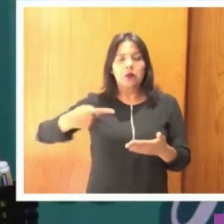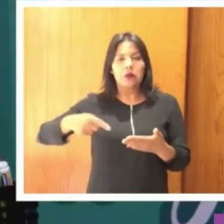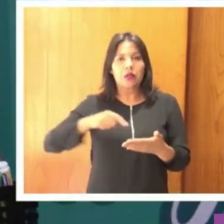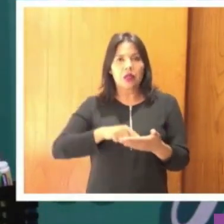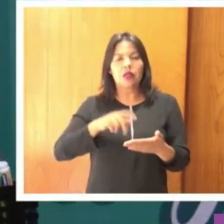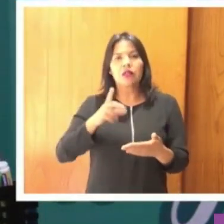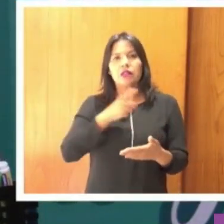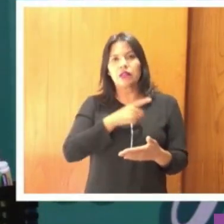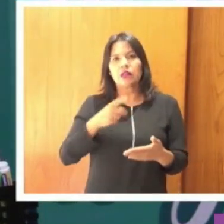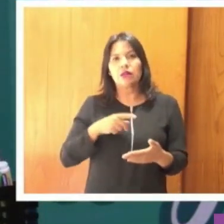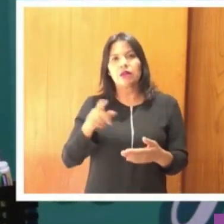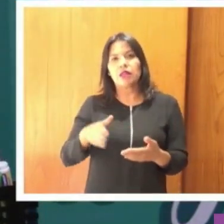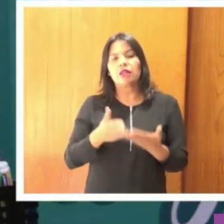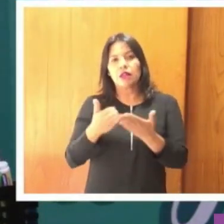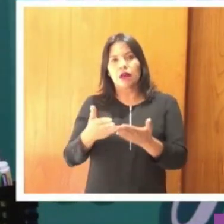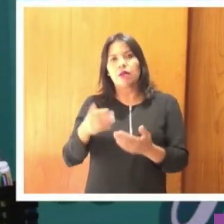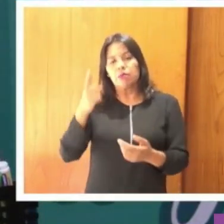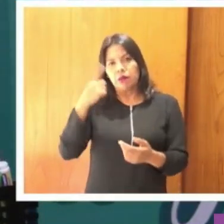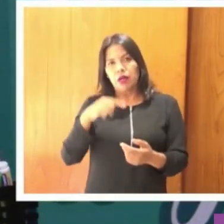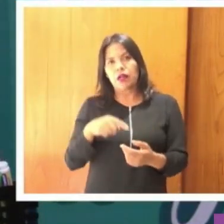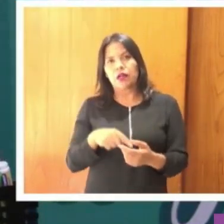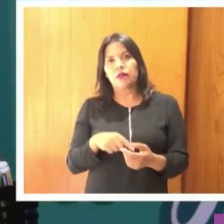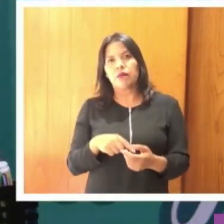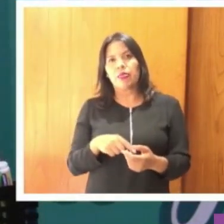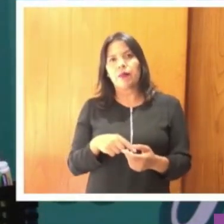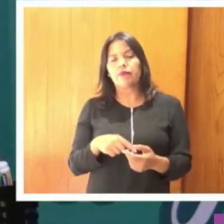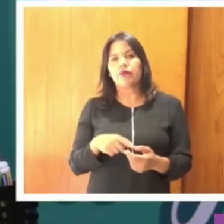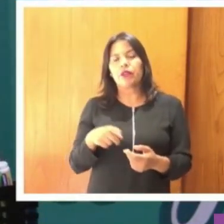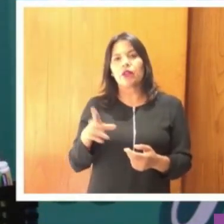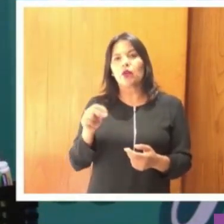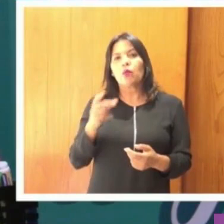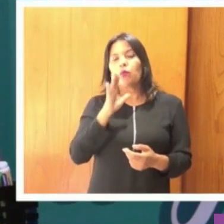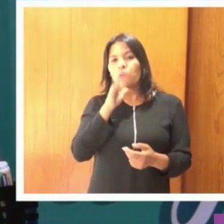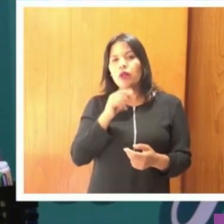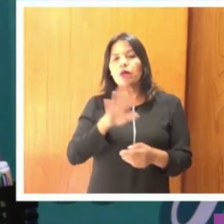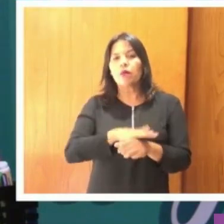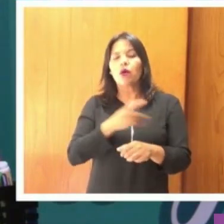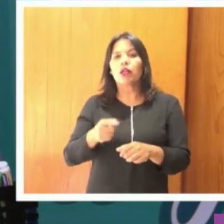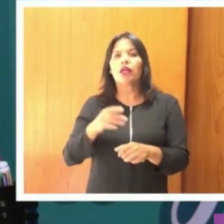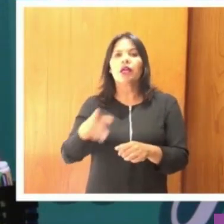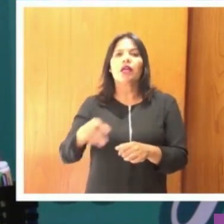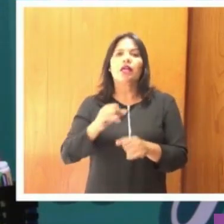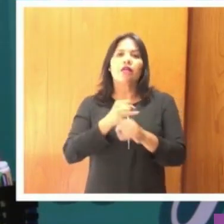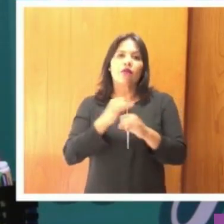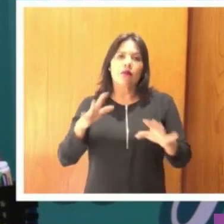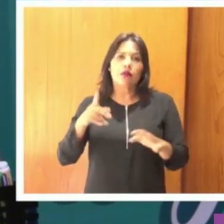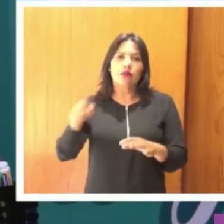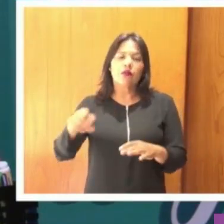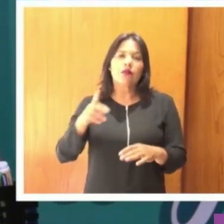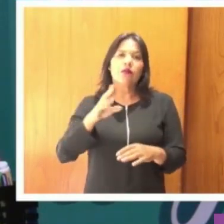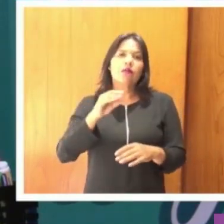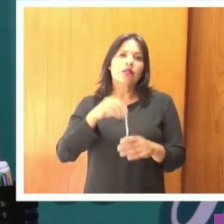que dé por atendida la solicitud por tratarse de una información de carácter subjetivo solamente. Entonces, ¿qué queremos decir con